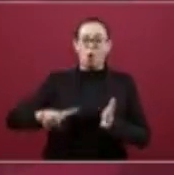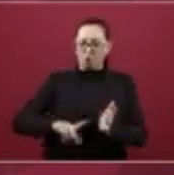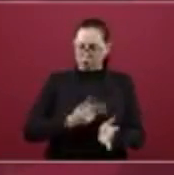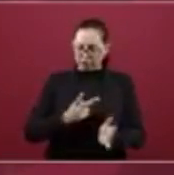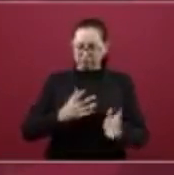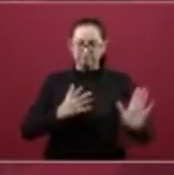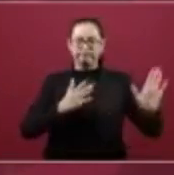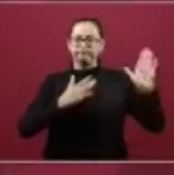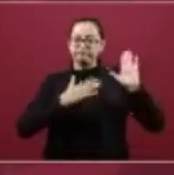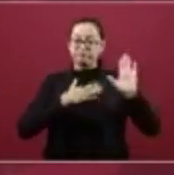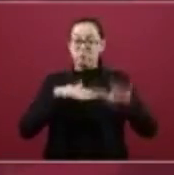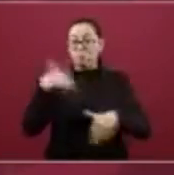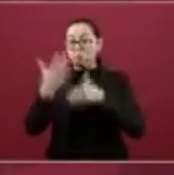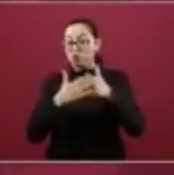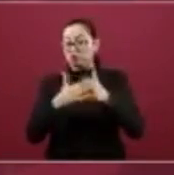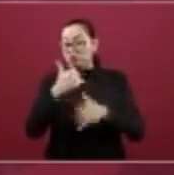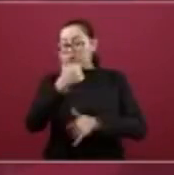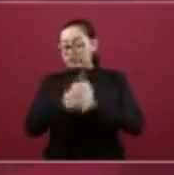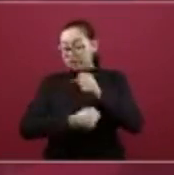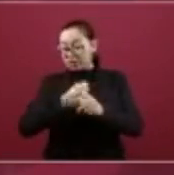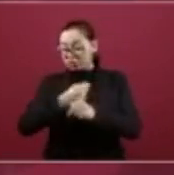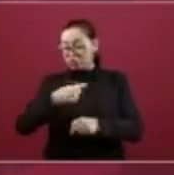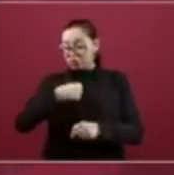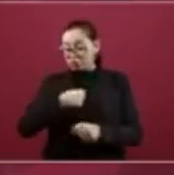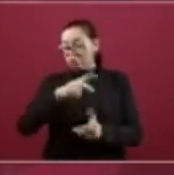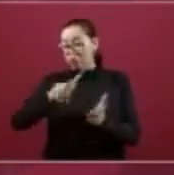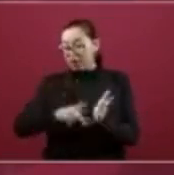reelección para